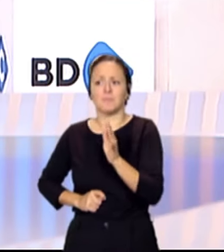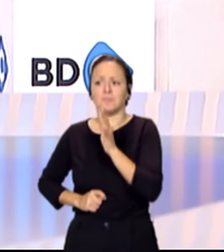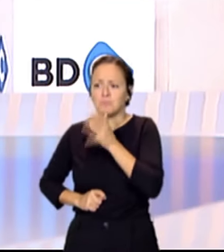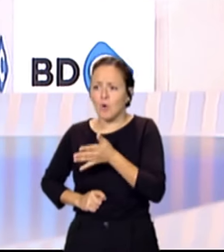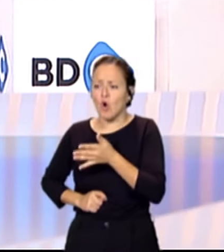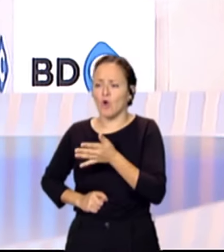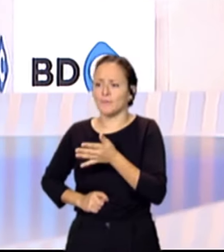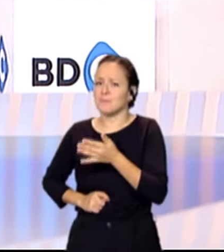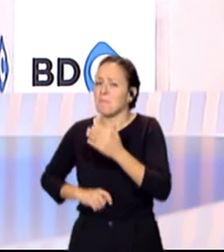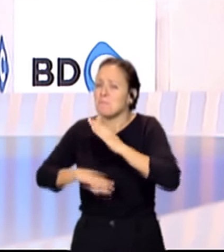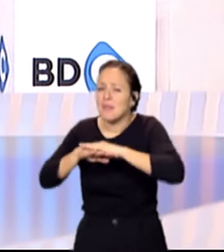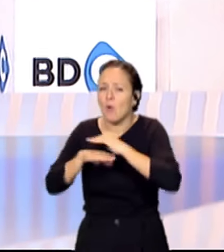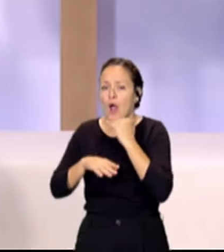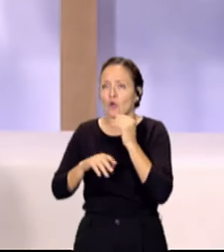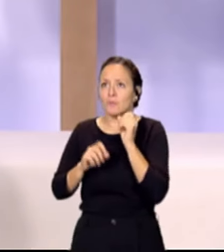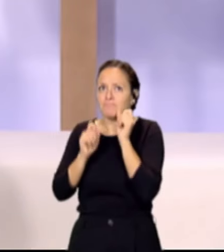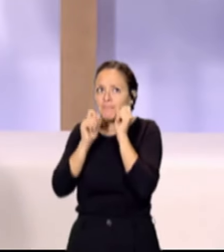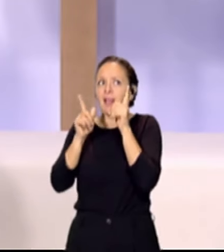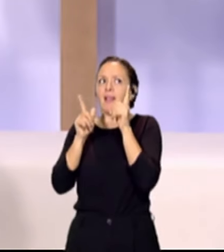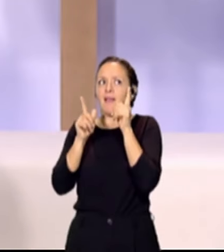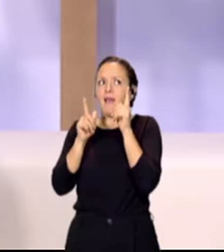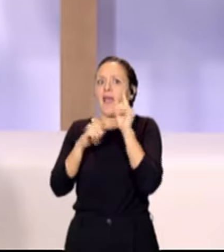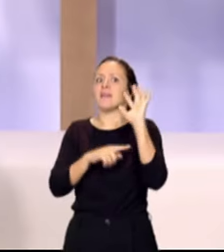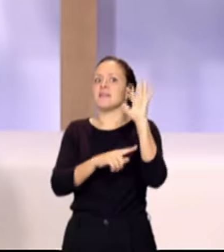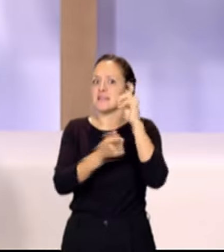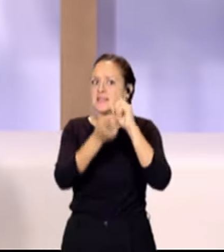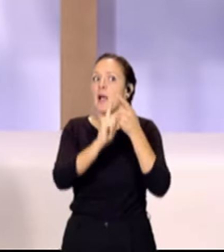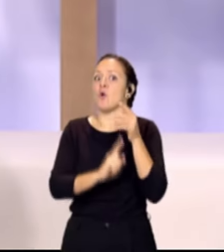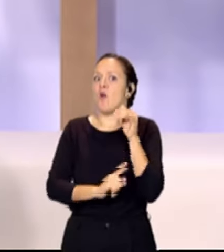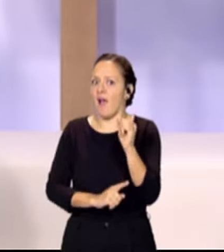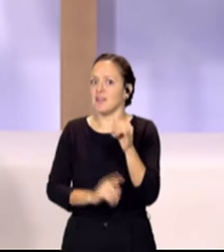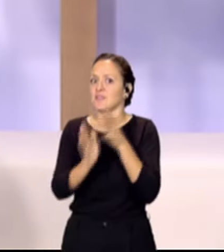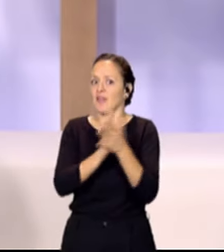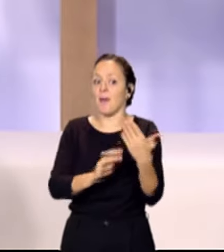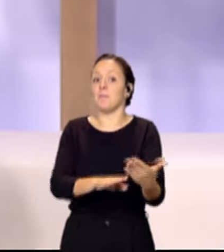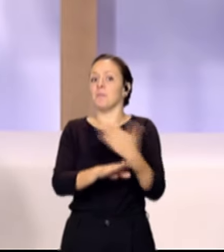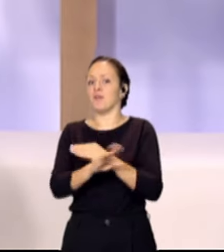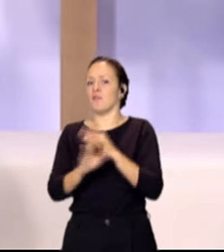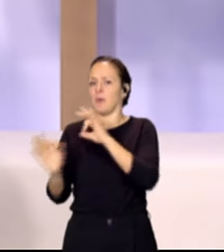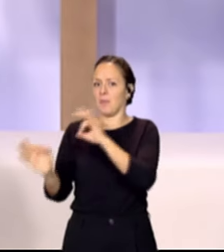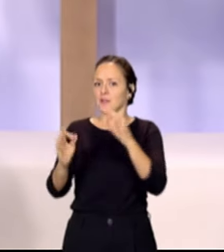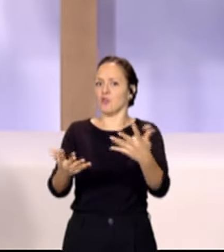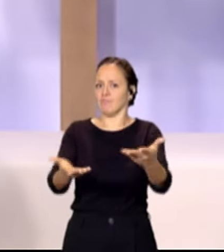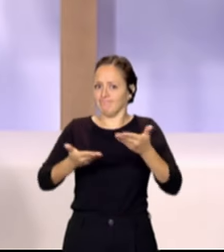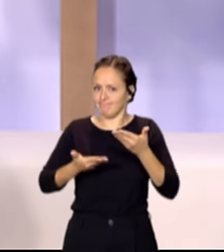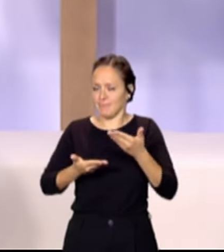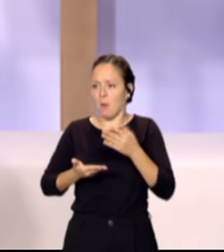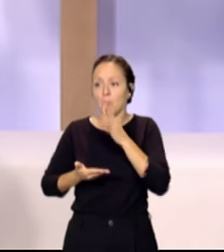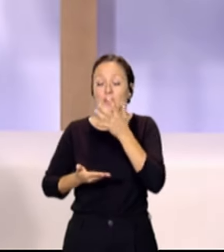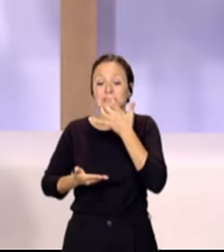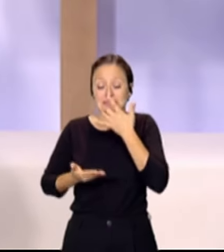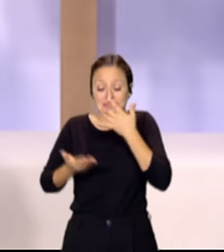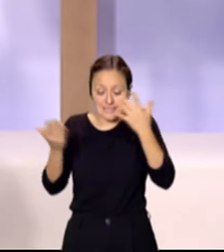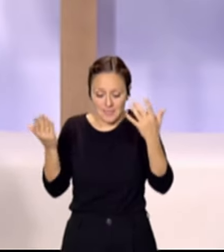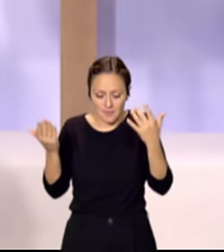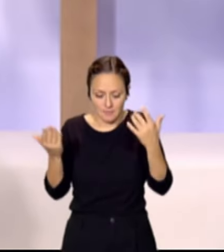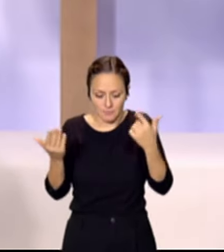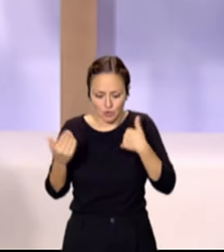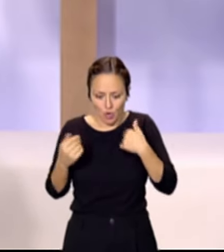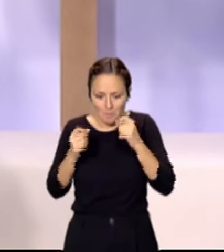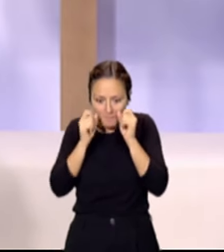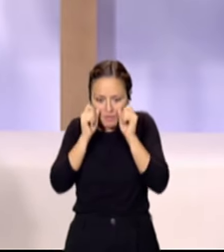al menos tomar conciencia de que el cambio está ahí te ayuda también a prepararte para ello Es decir si si si yo sé tomo